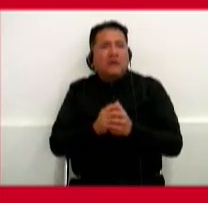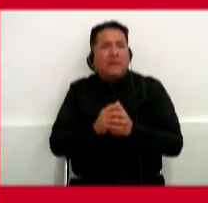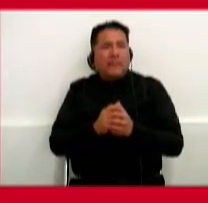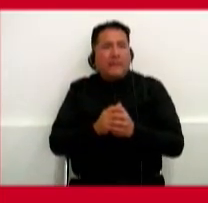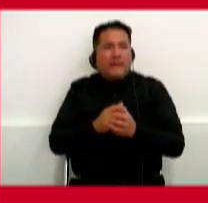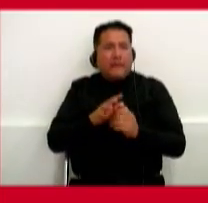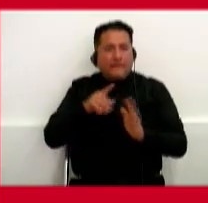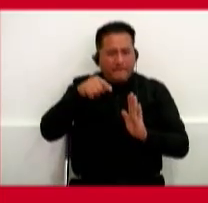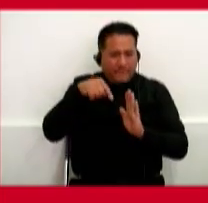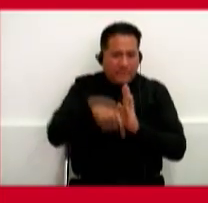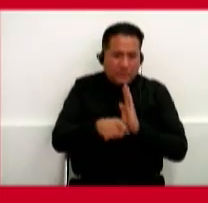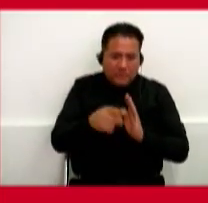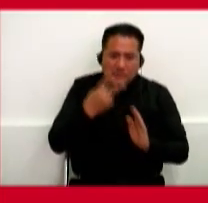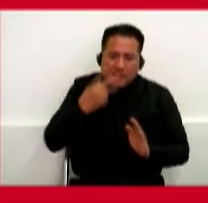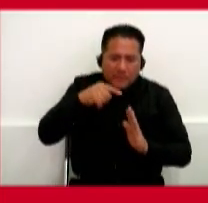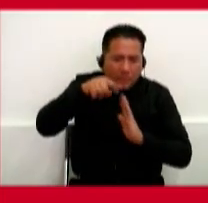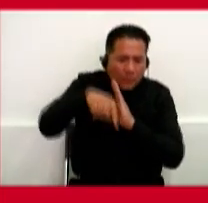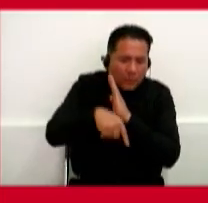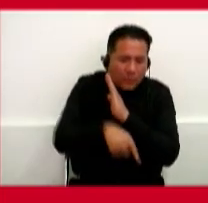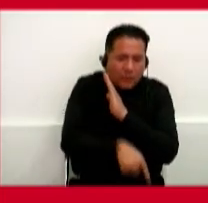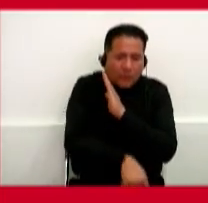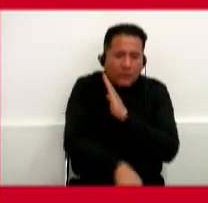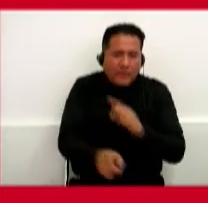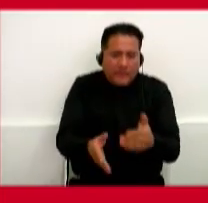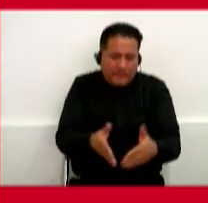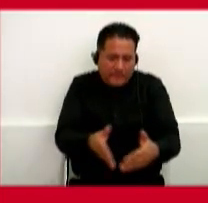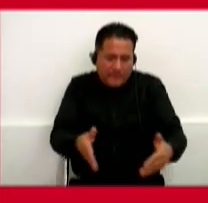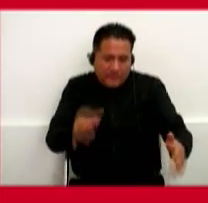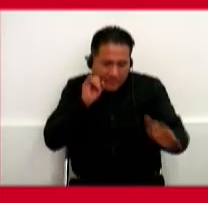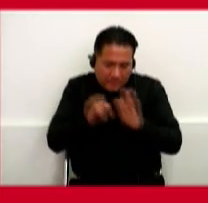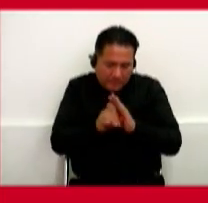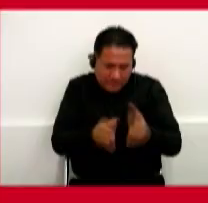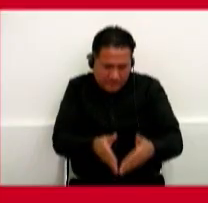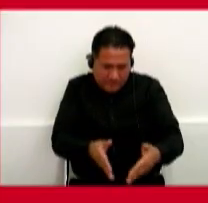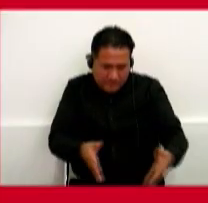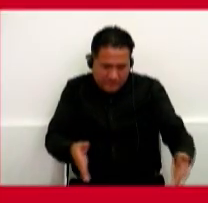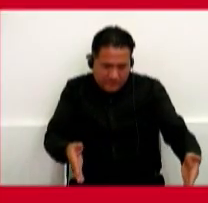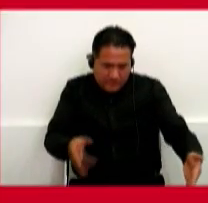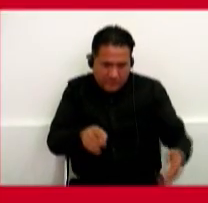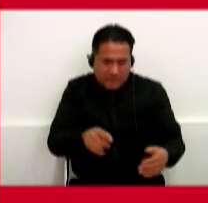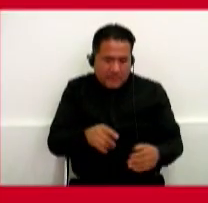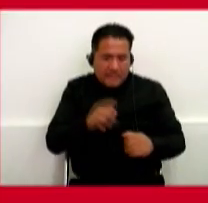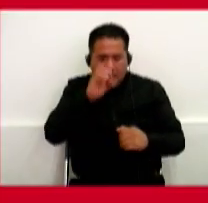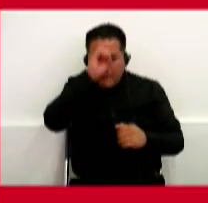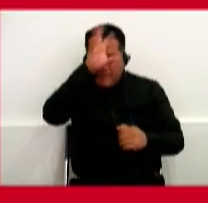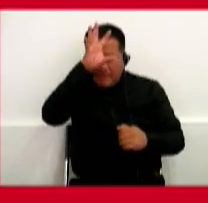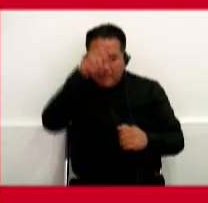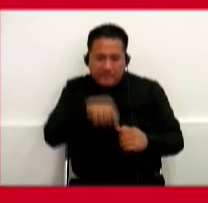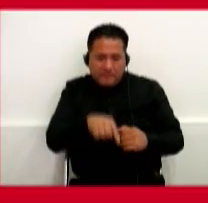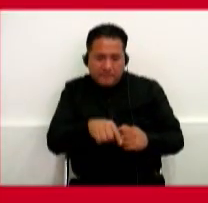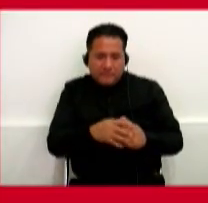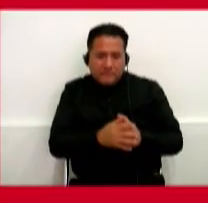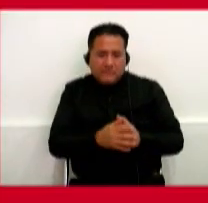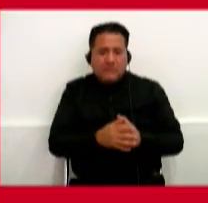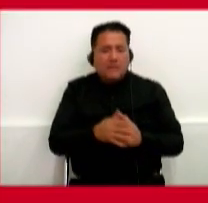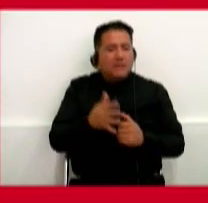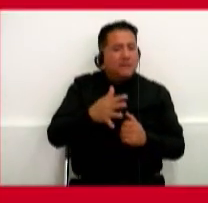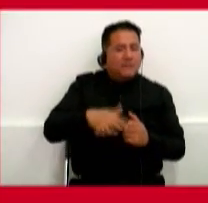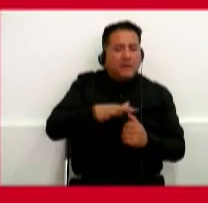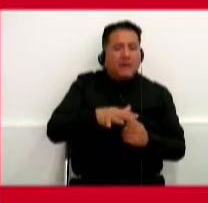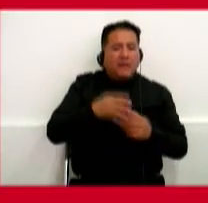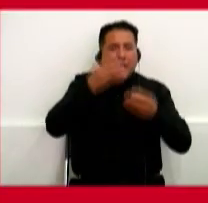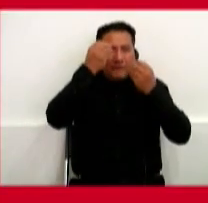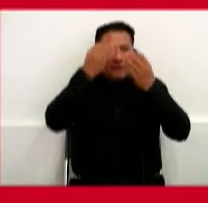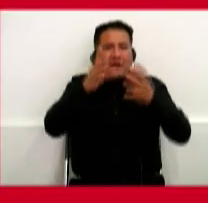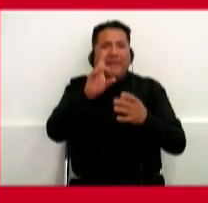tenemos justamente la imagen de alta resolución de la mina. ¿Por qué? Porque finalmente la data que le ponemos encima tiene que tener